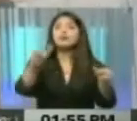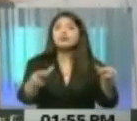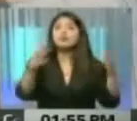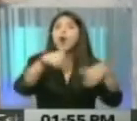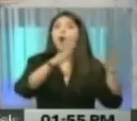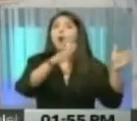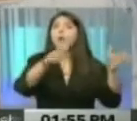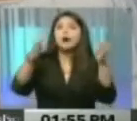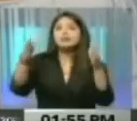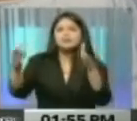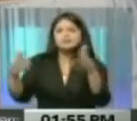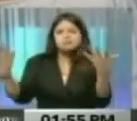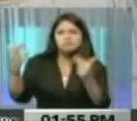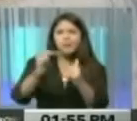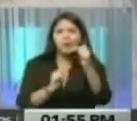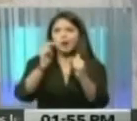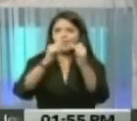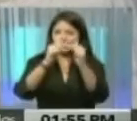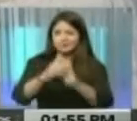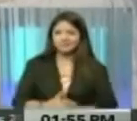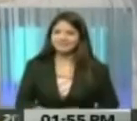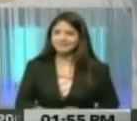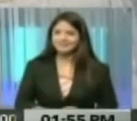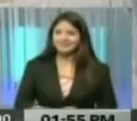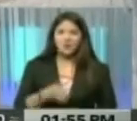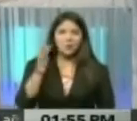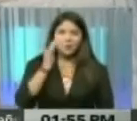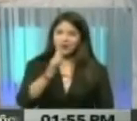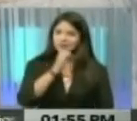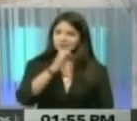que se organiza para construir. Yesenia Chapeta, La Noticia.